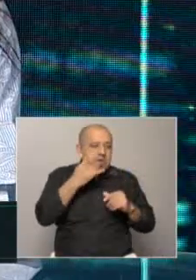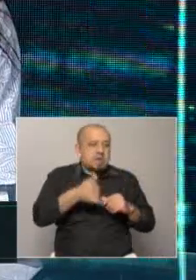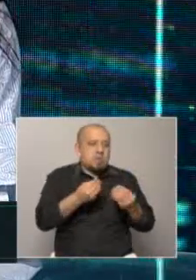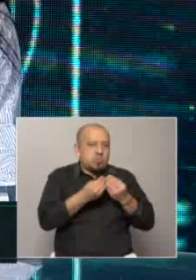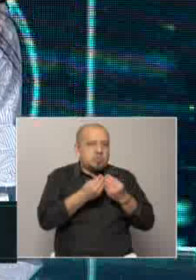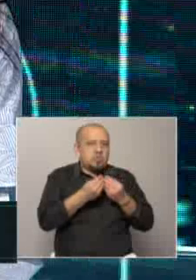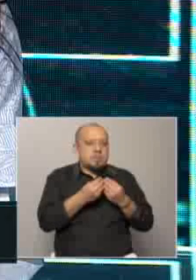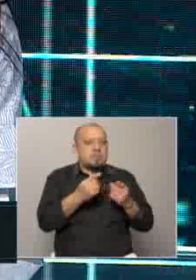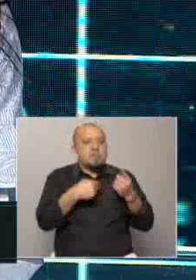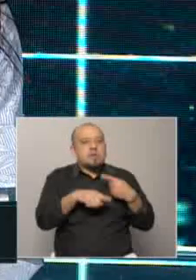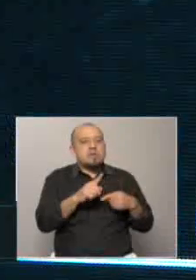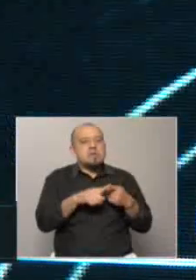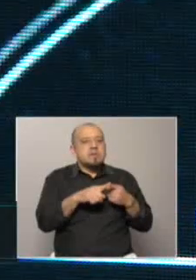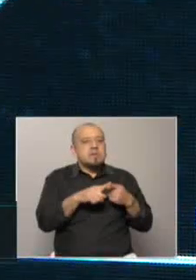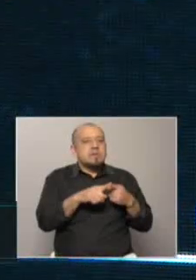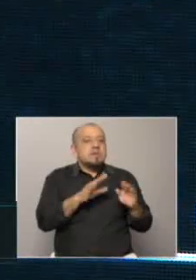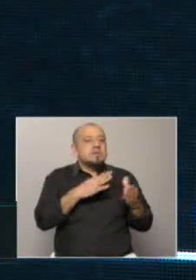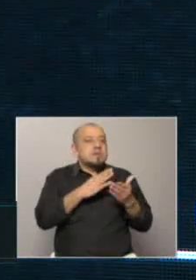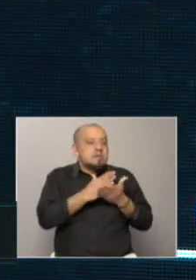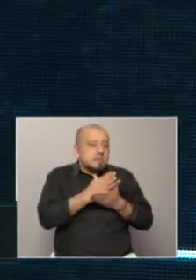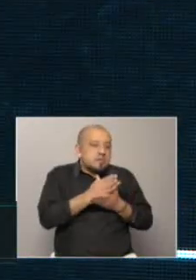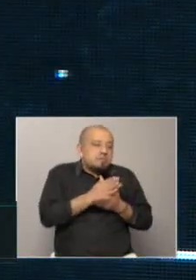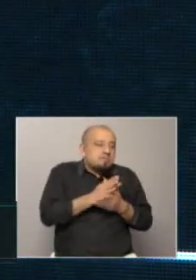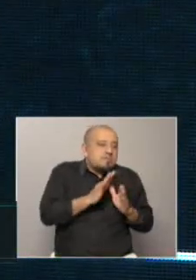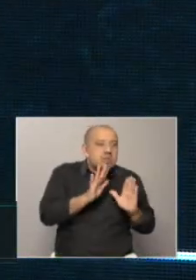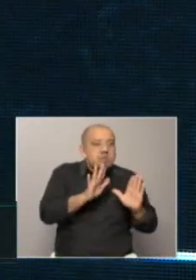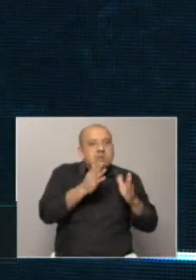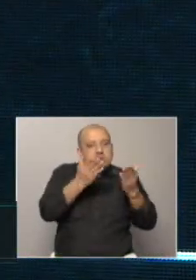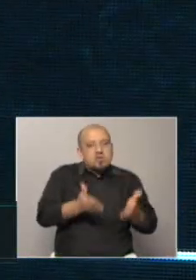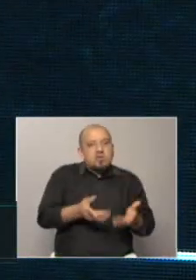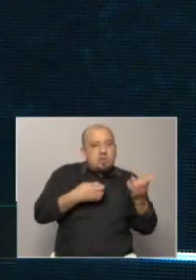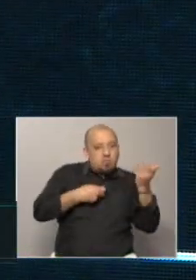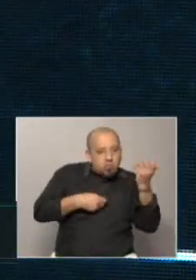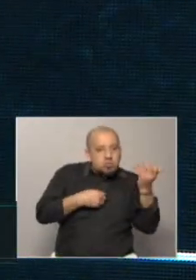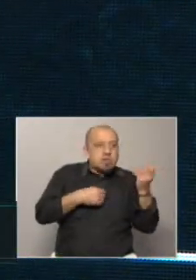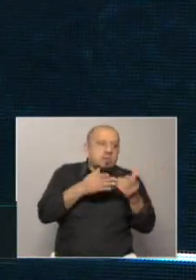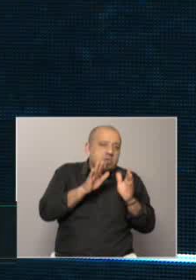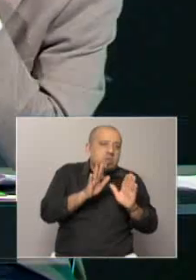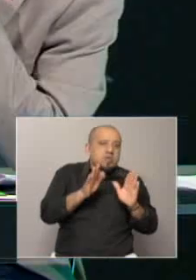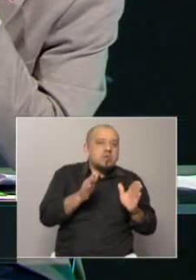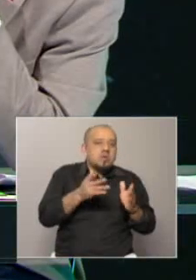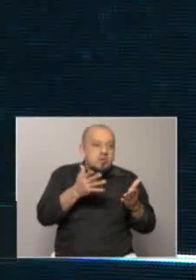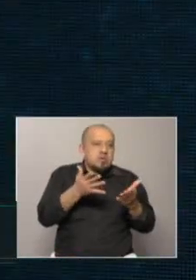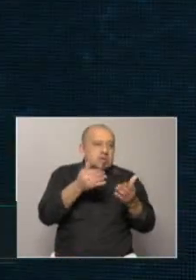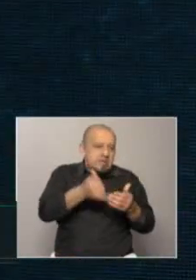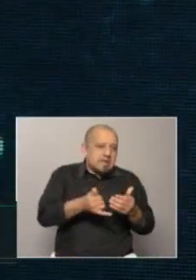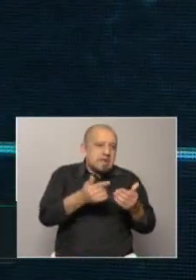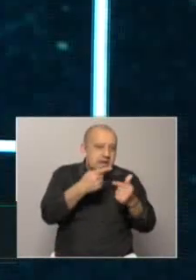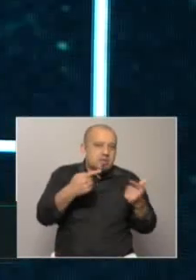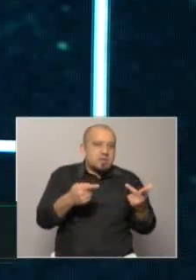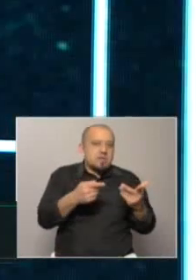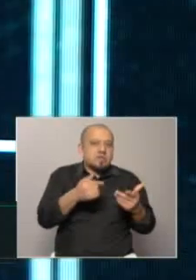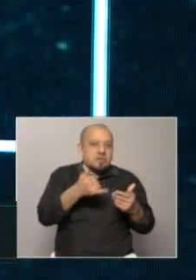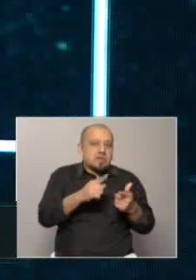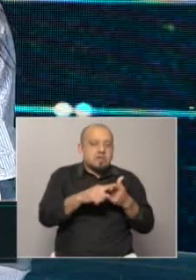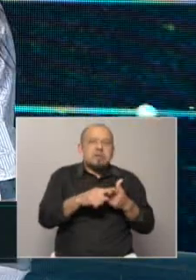Pero uno trata siempre de quedarse con el autor, con el compositor, con el que algo imagen. Tiene para aportar, ¿no? Sí, es un loco con talento, a